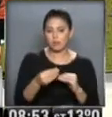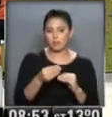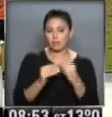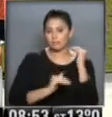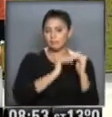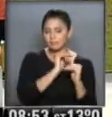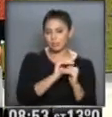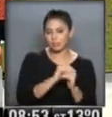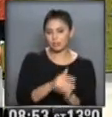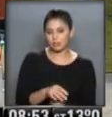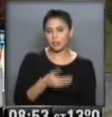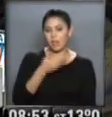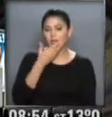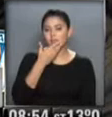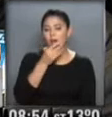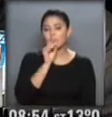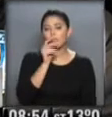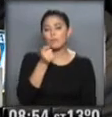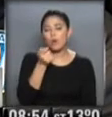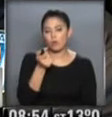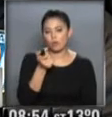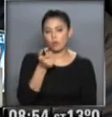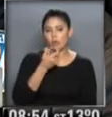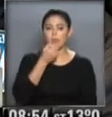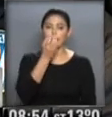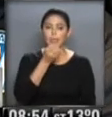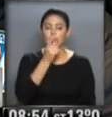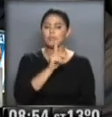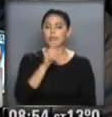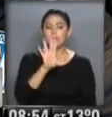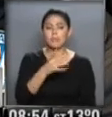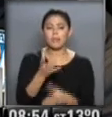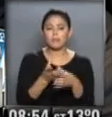hablar lo menos posible. Es entrar, jugarlo